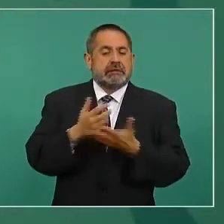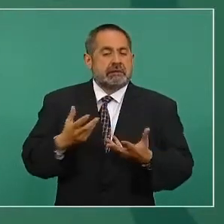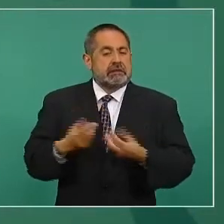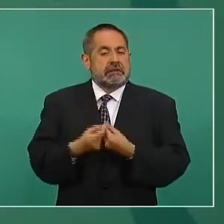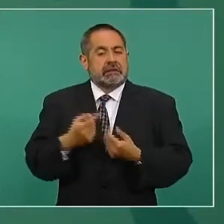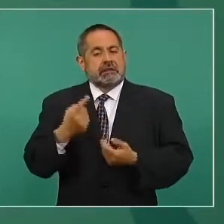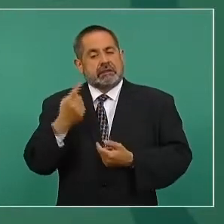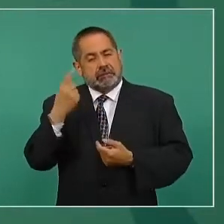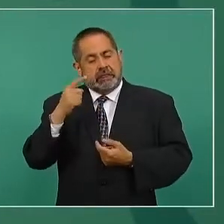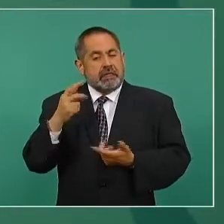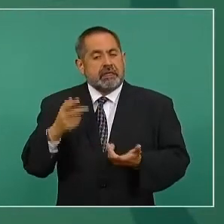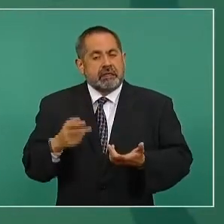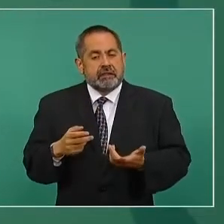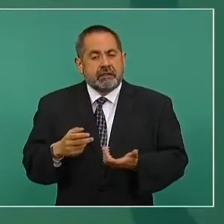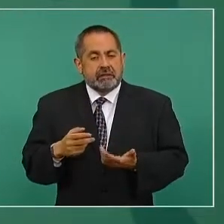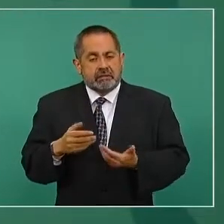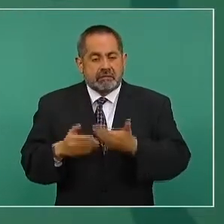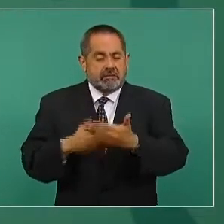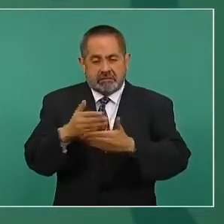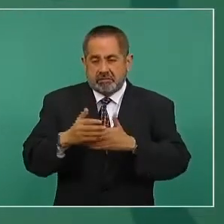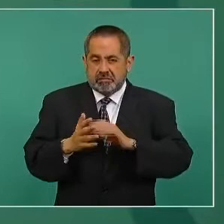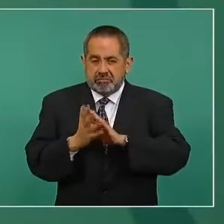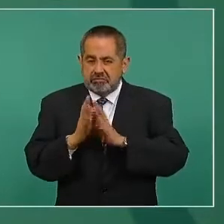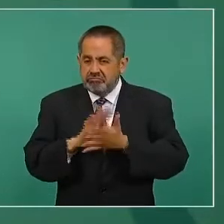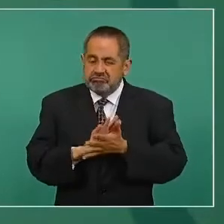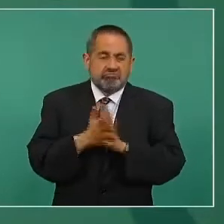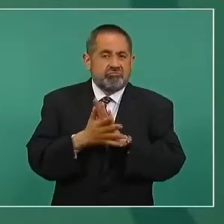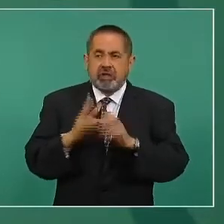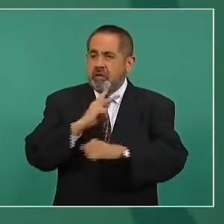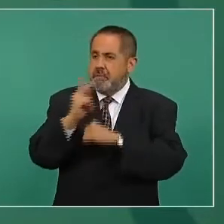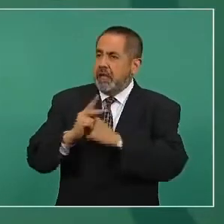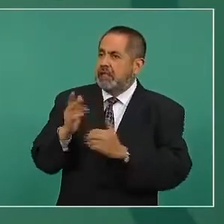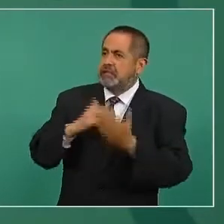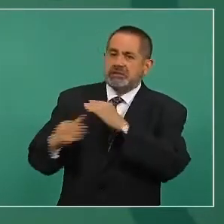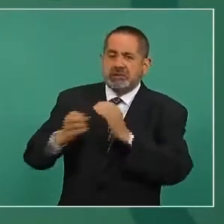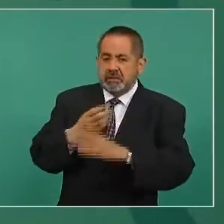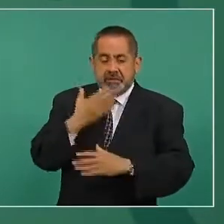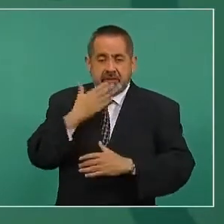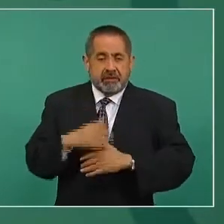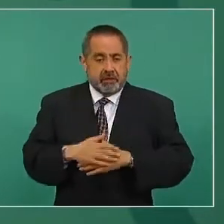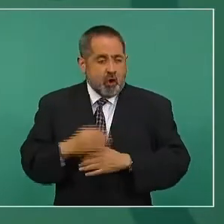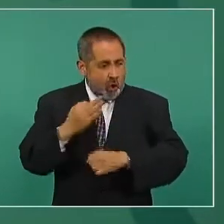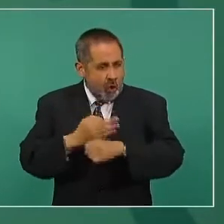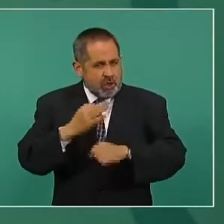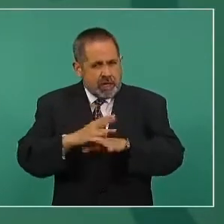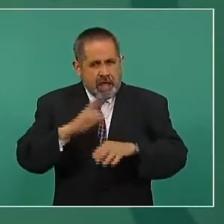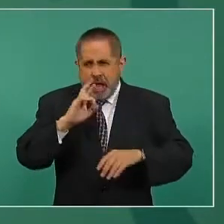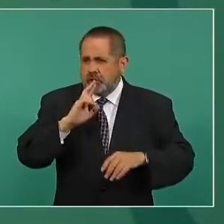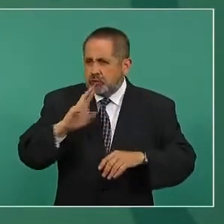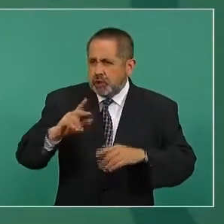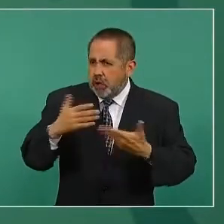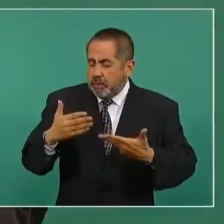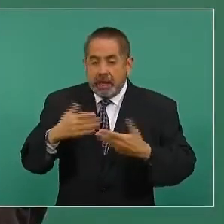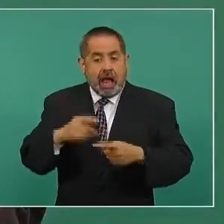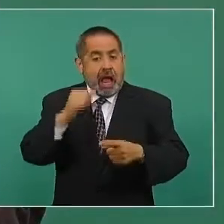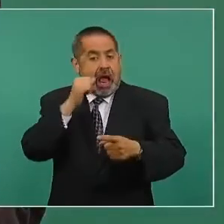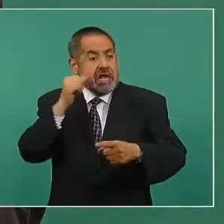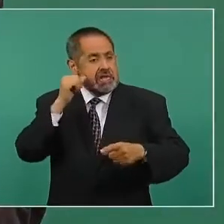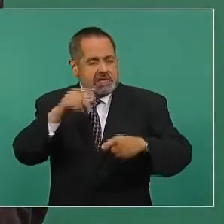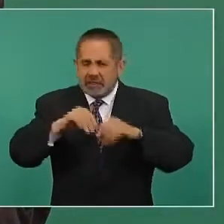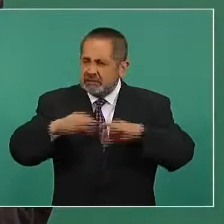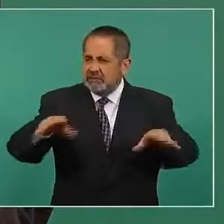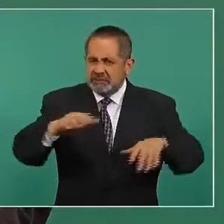llevar al renacimiento del país. Ya estamos viendo los resultados. Ayer dieron a conocer